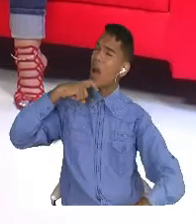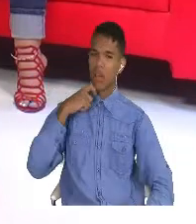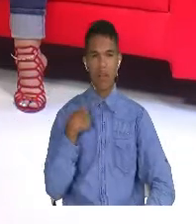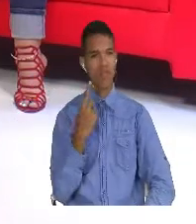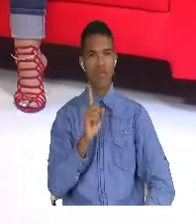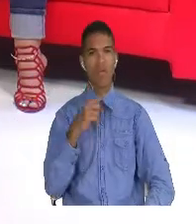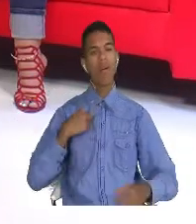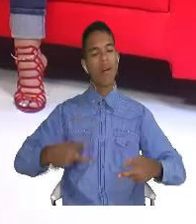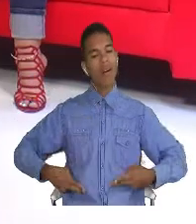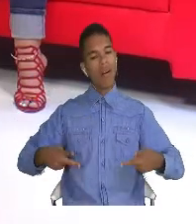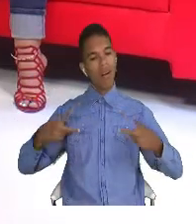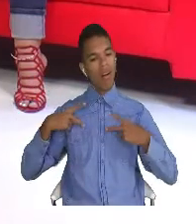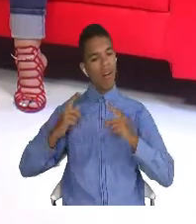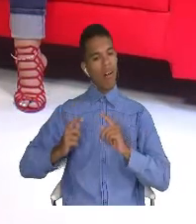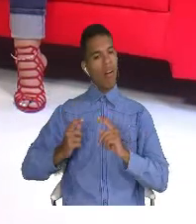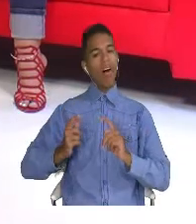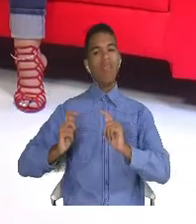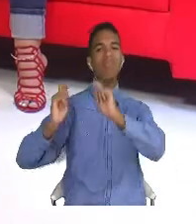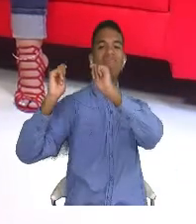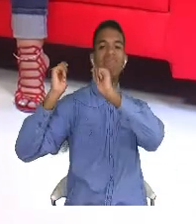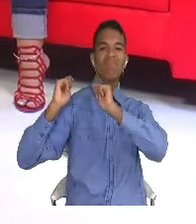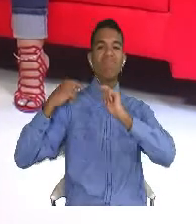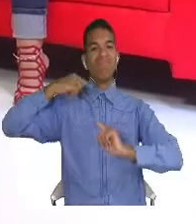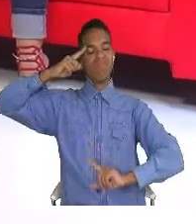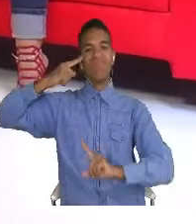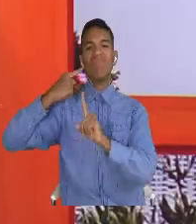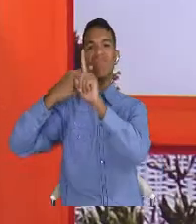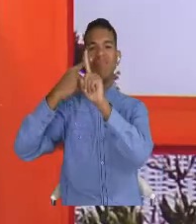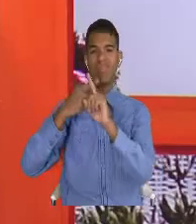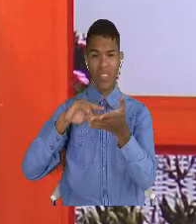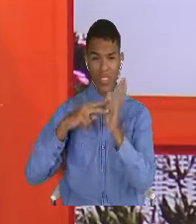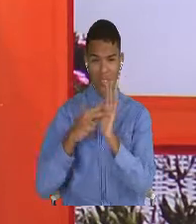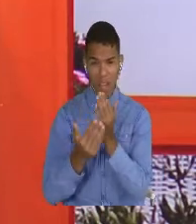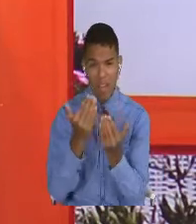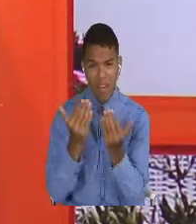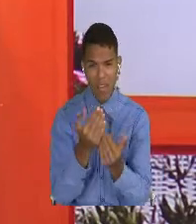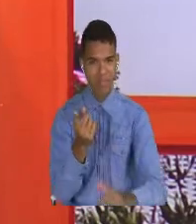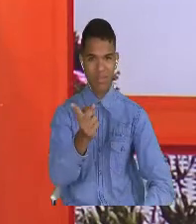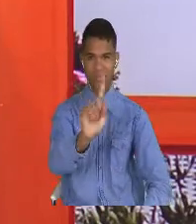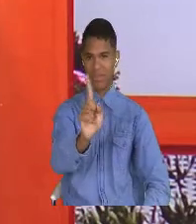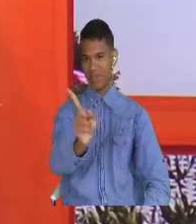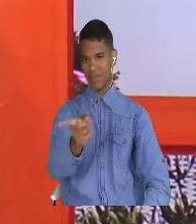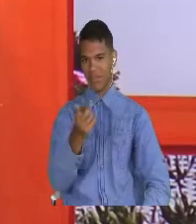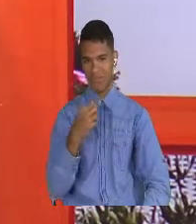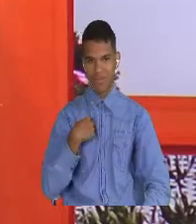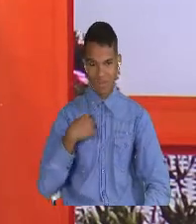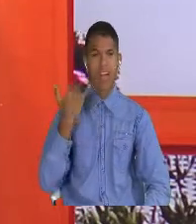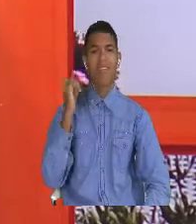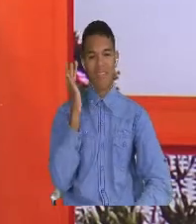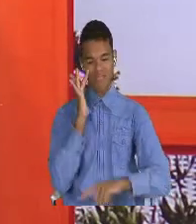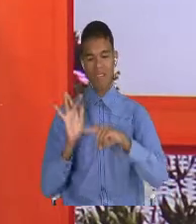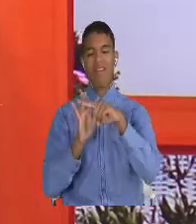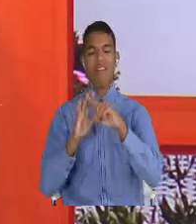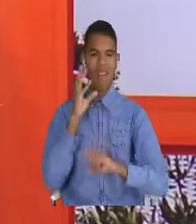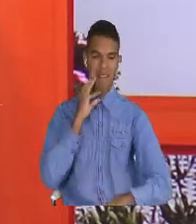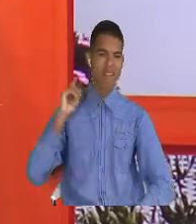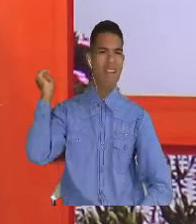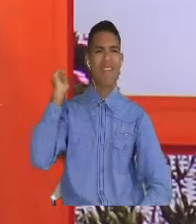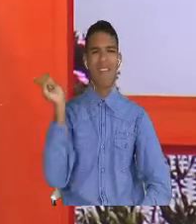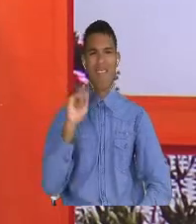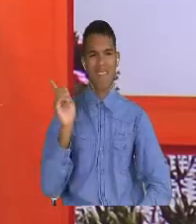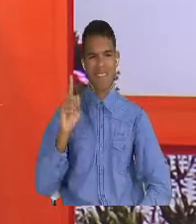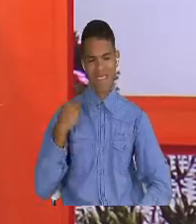vida con un poco más de positivismo. No es que sea fácil, las situaciones para ellos tampoco, pero como las han vivido, saben cómo afrontarles de una buena manera